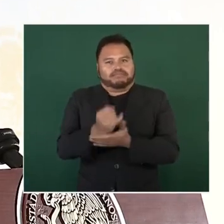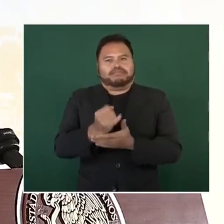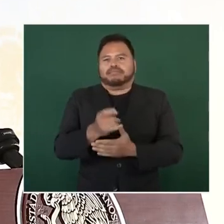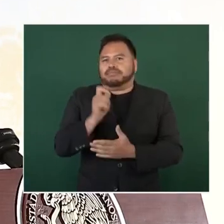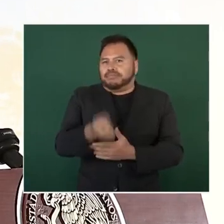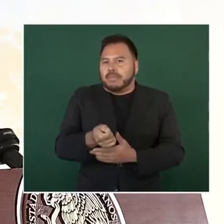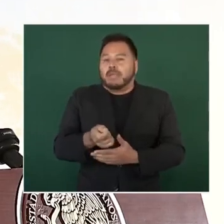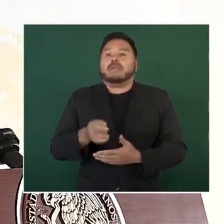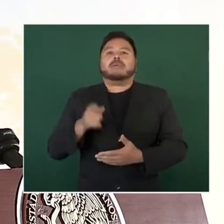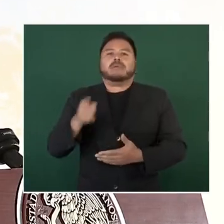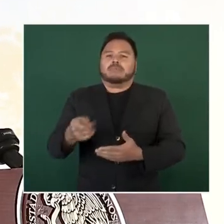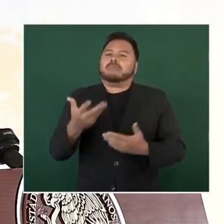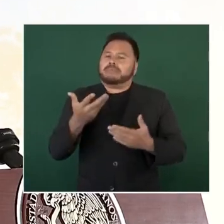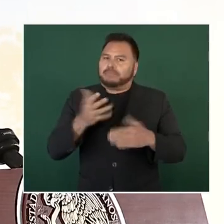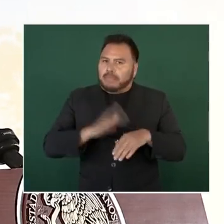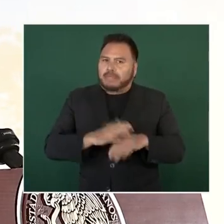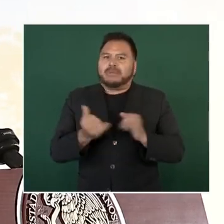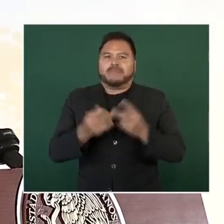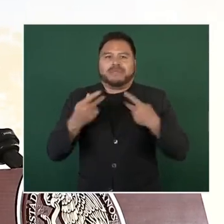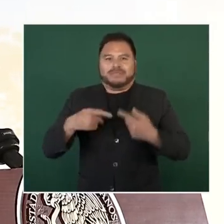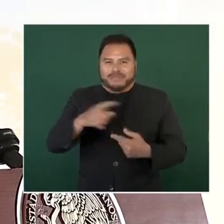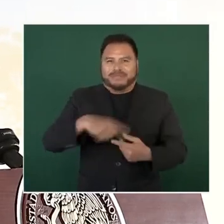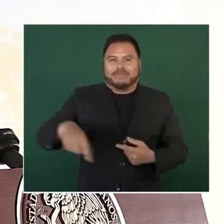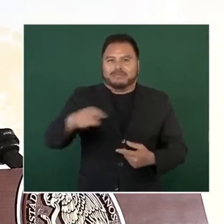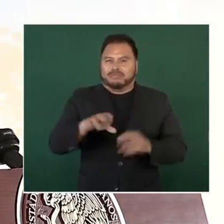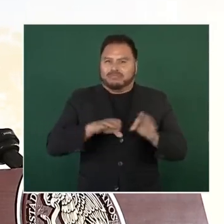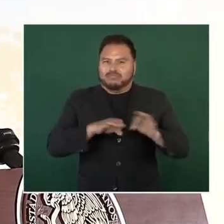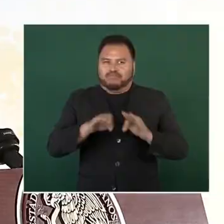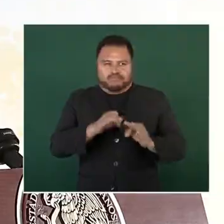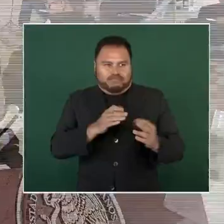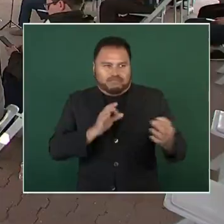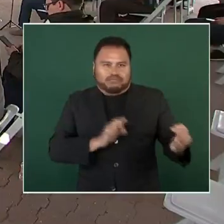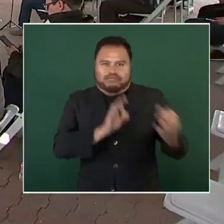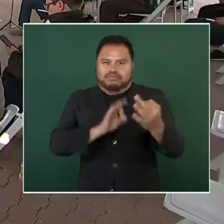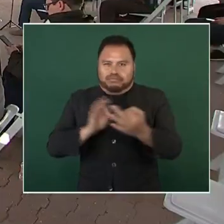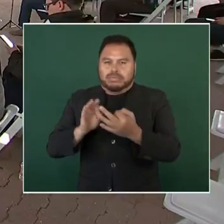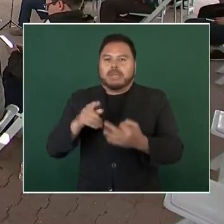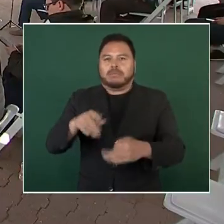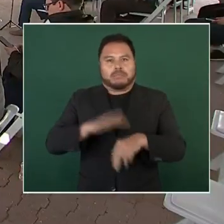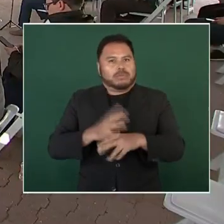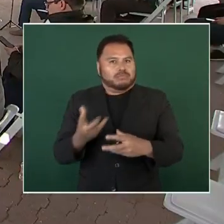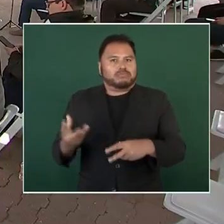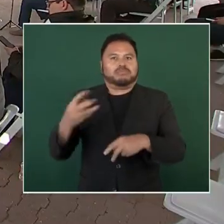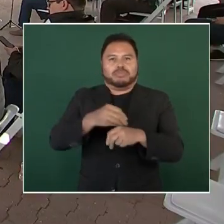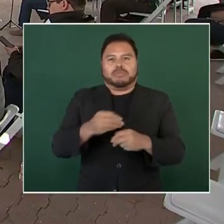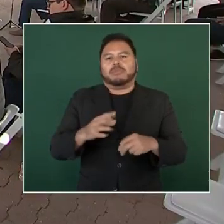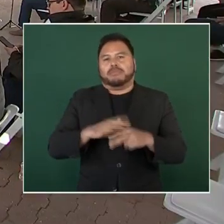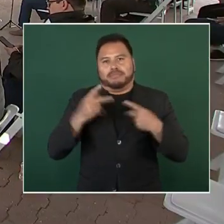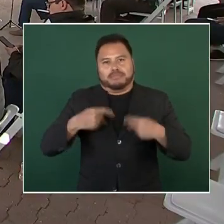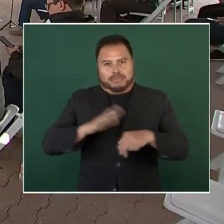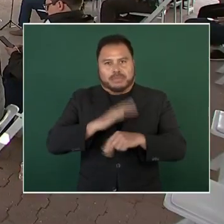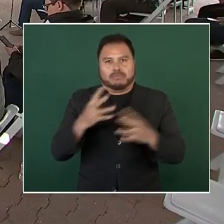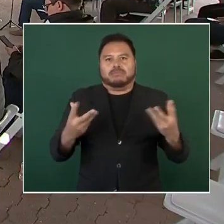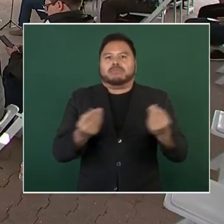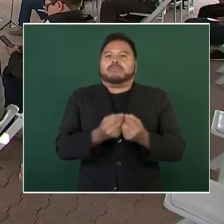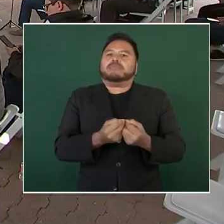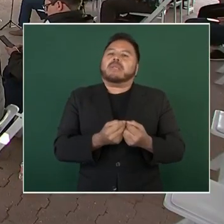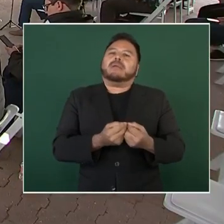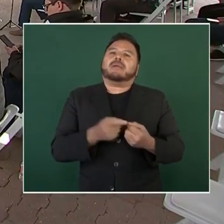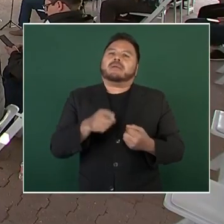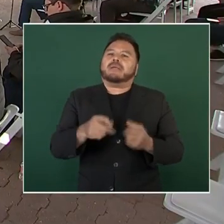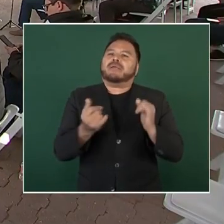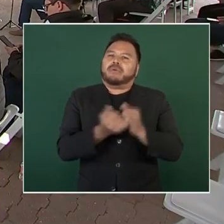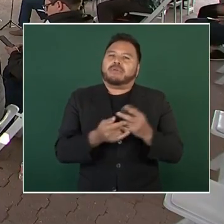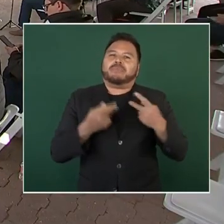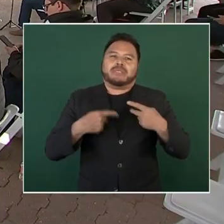que se incrementarán los efectivos. Se reforzará todo este personal operativo con